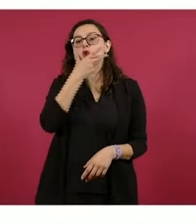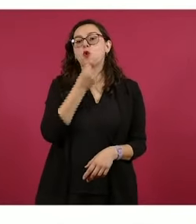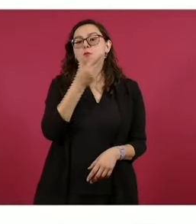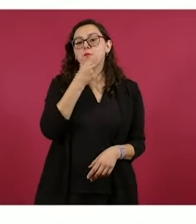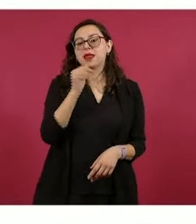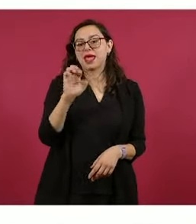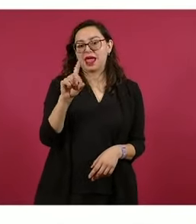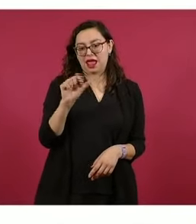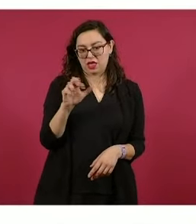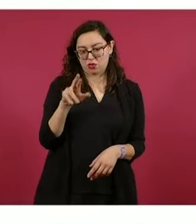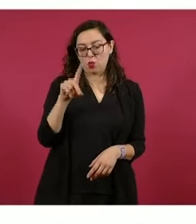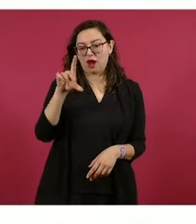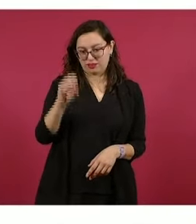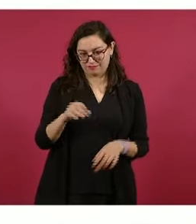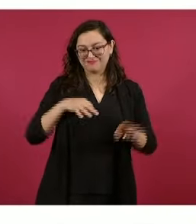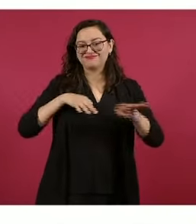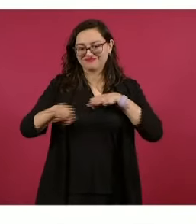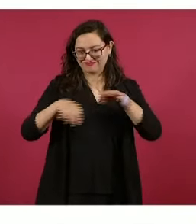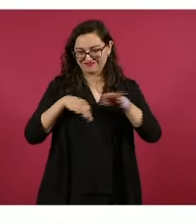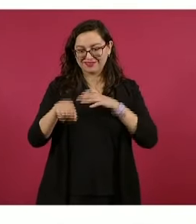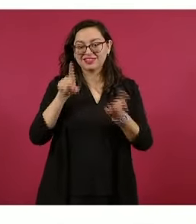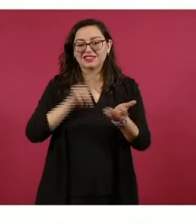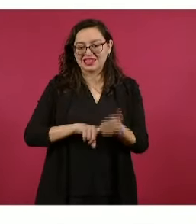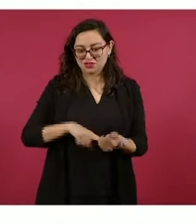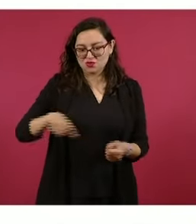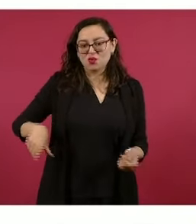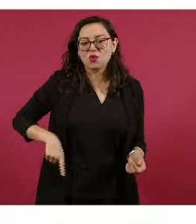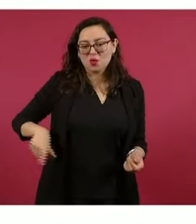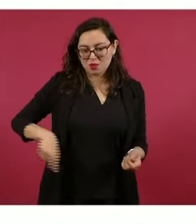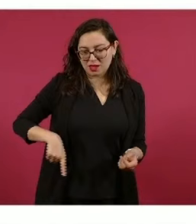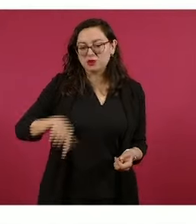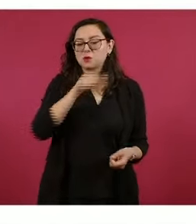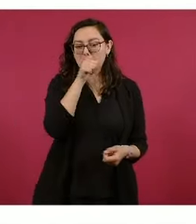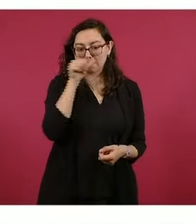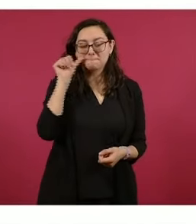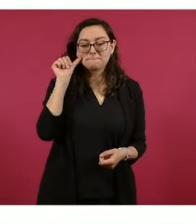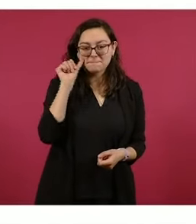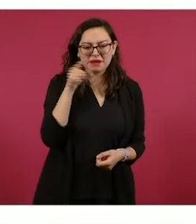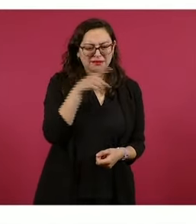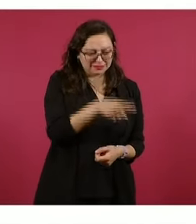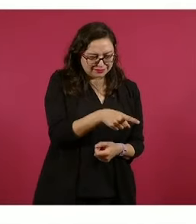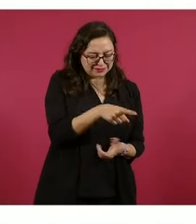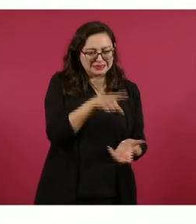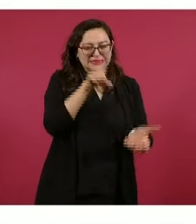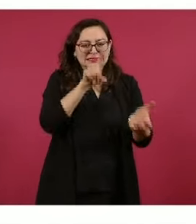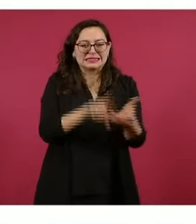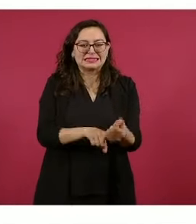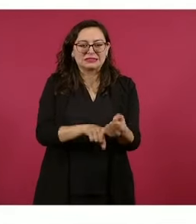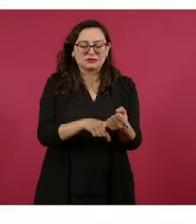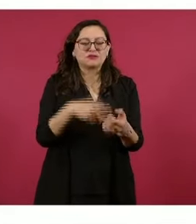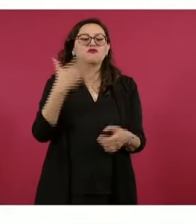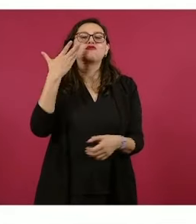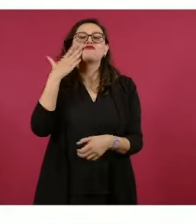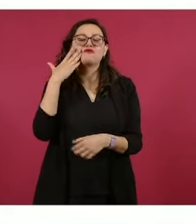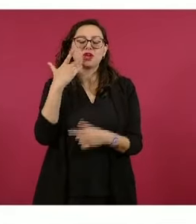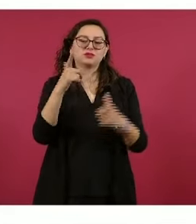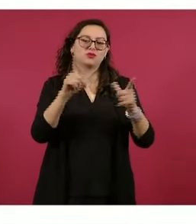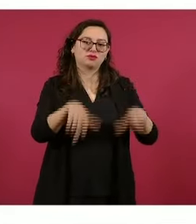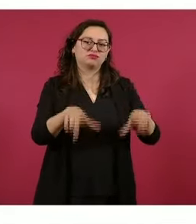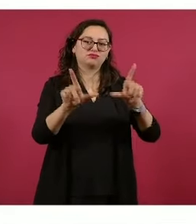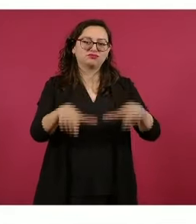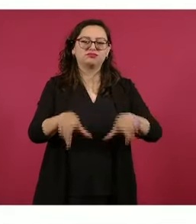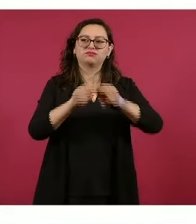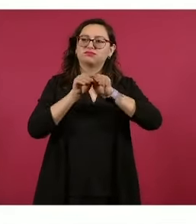Peña, que no se nos olvide tampoco ese nombre porque está vinculado a la red de páginas de Facebook que